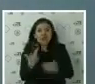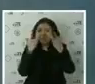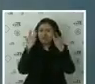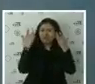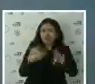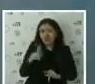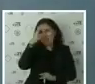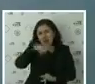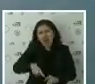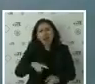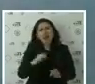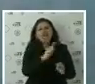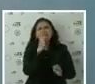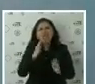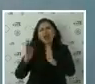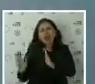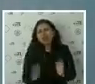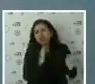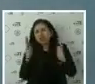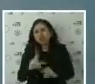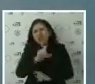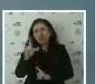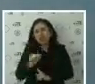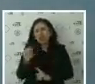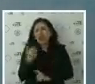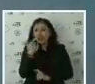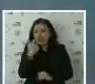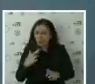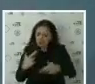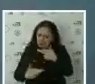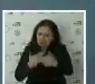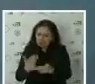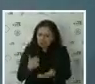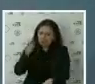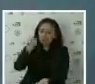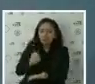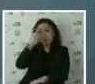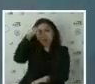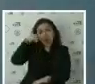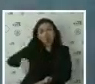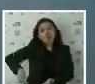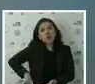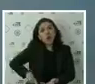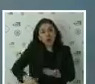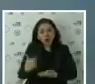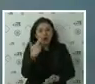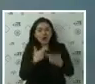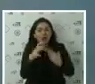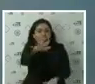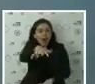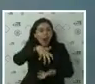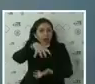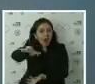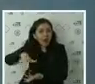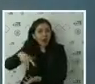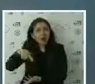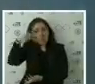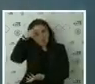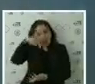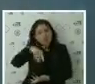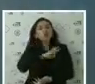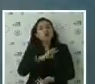renunciar a sus prerrogativas y poder devolver ese dinero a las arcas del gobierno local